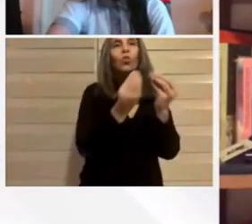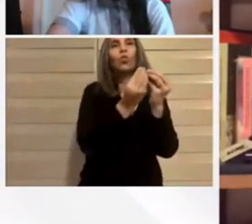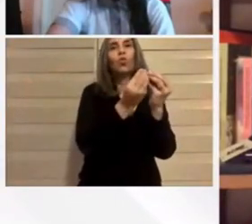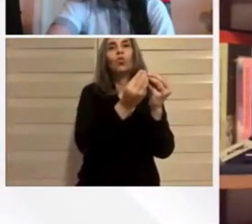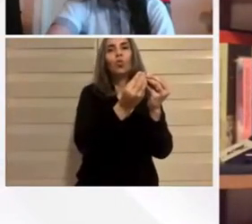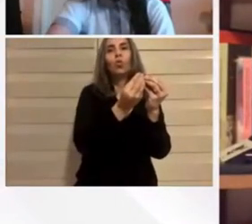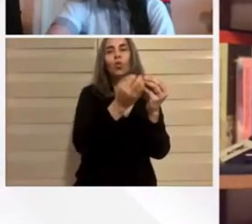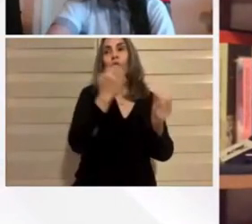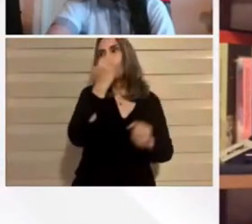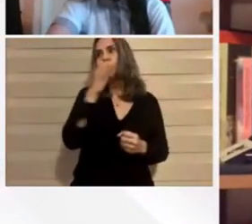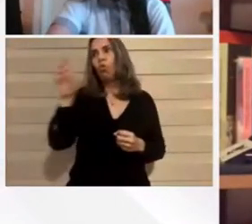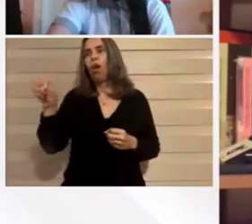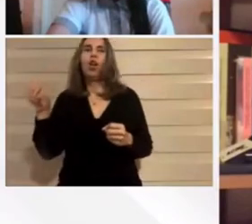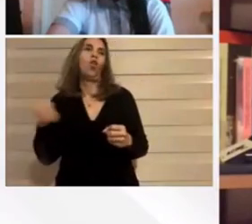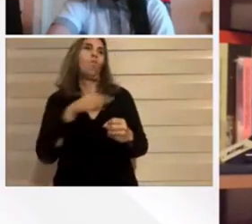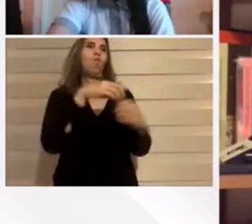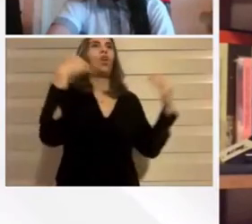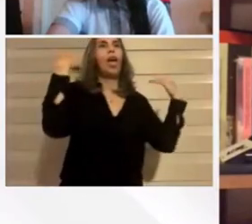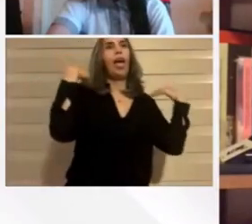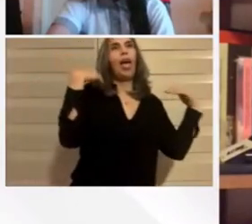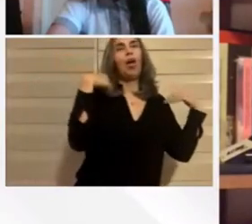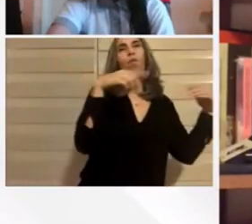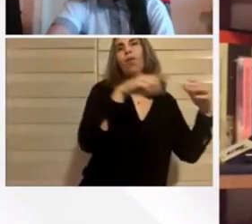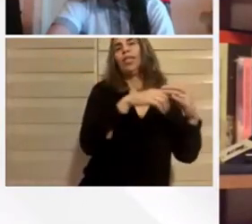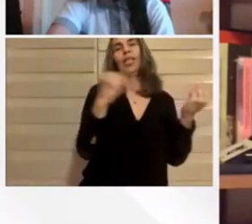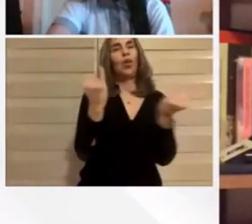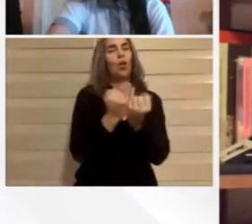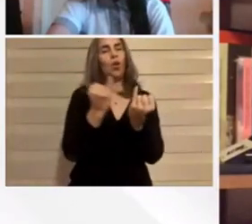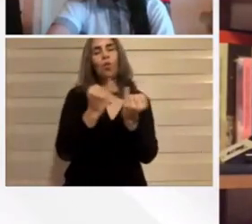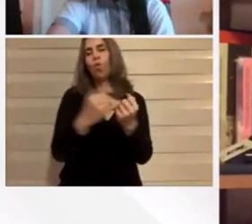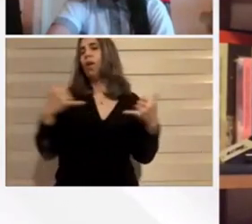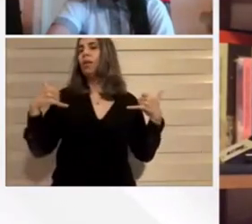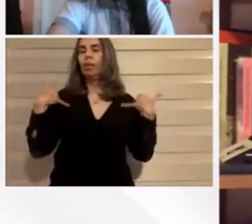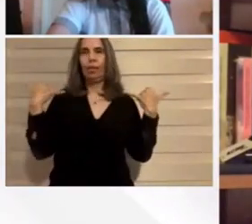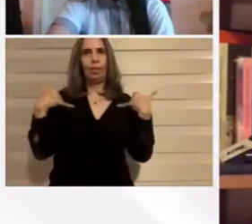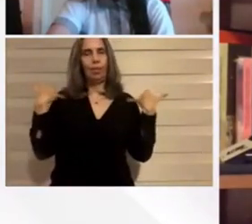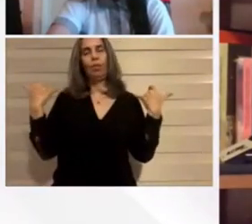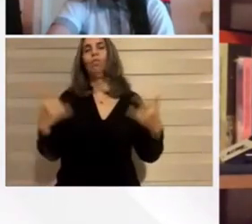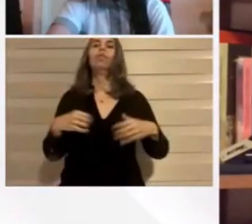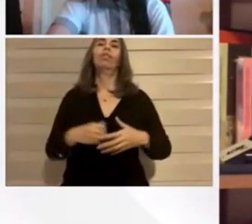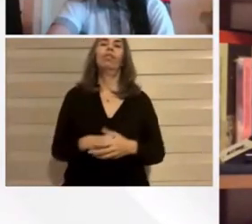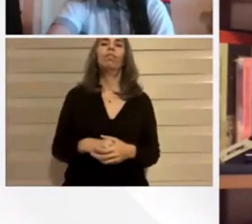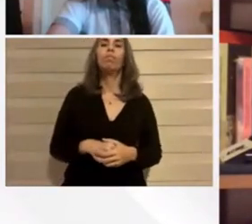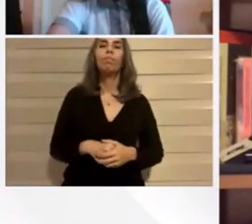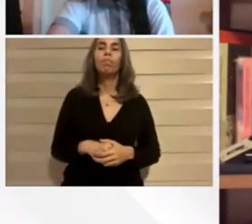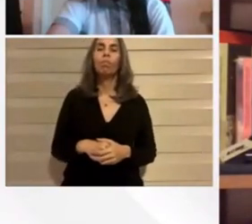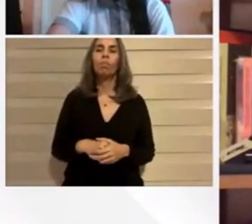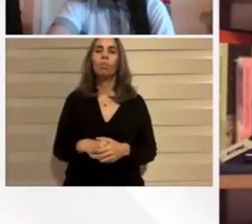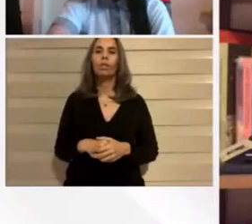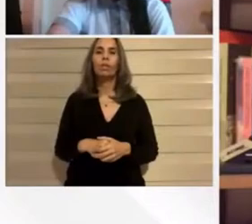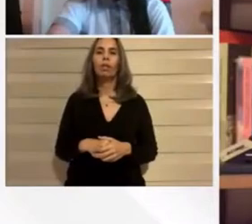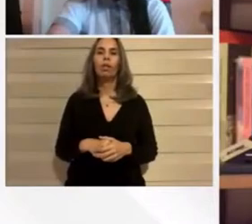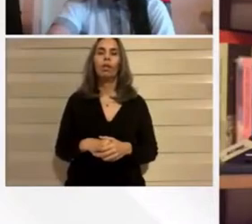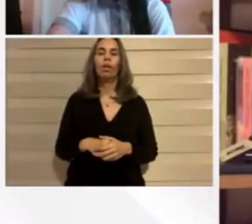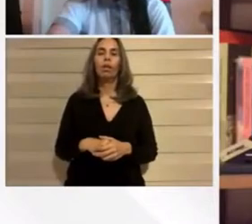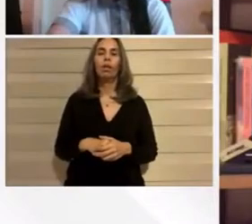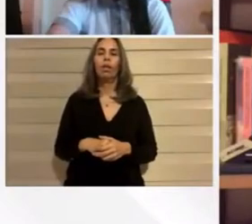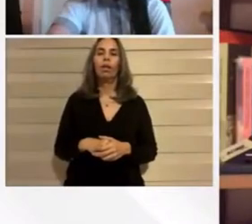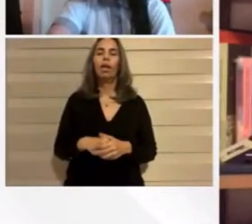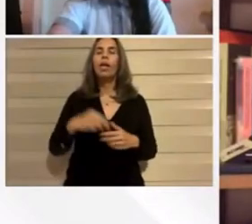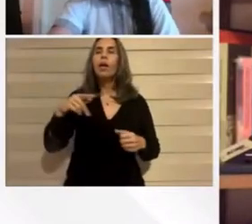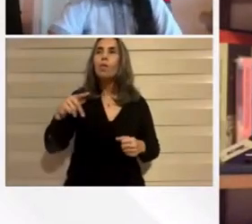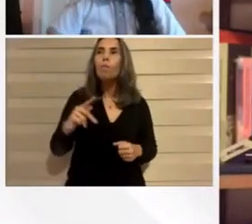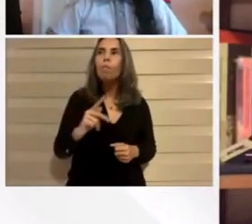adolescente hace o quiere hacer o sueña con hacer o se atreve a hacer. Pero hay un eje